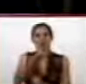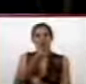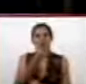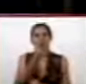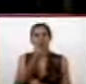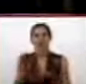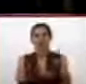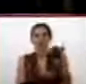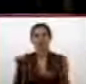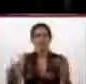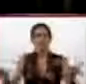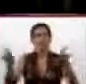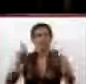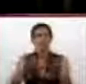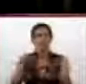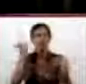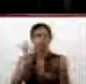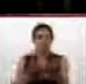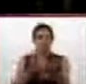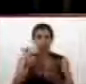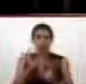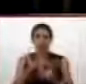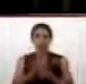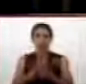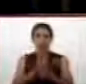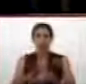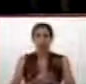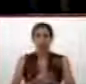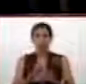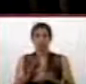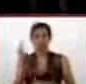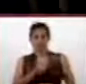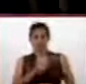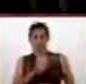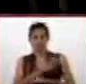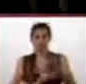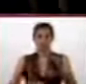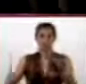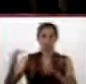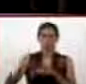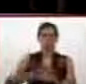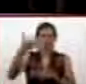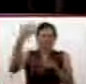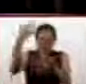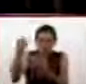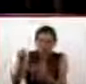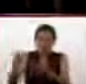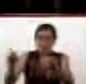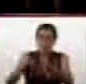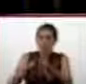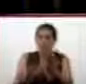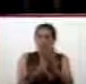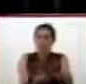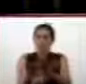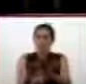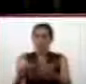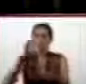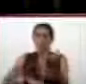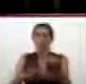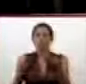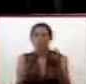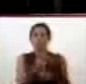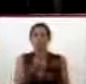inmediatez, la cual le ha permitido alcanzar el más alto nivel de credibilidad, como lo demuestran los últimos estudios de